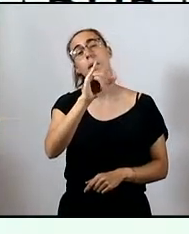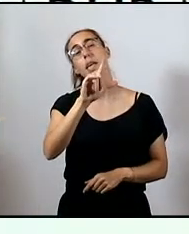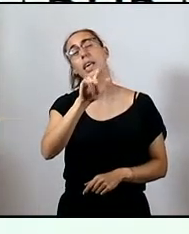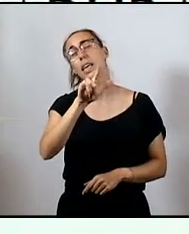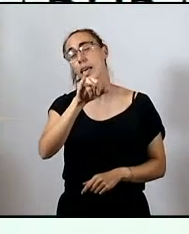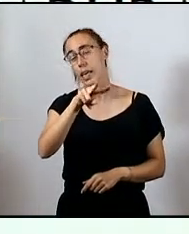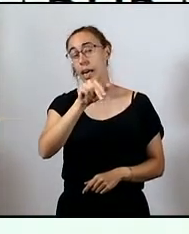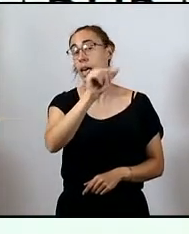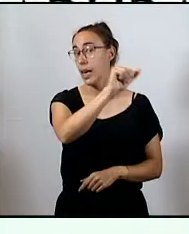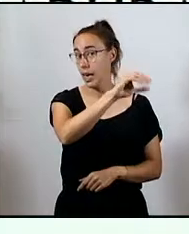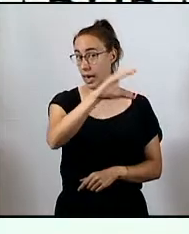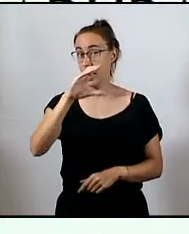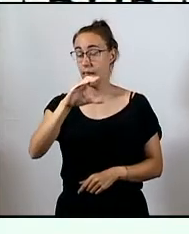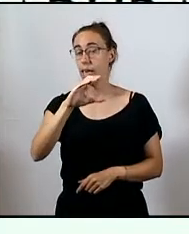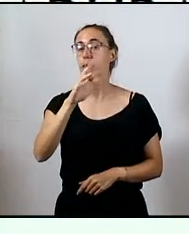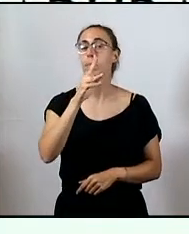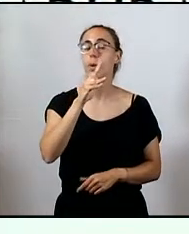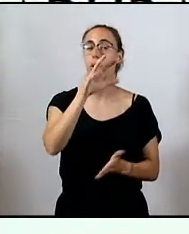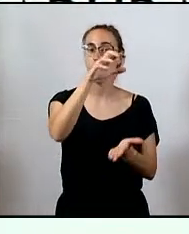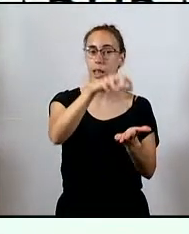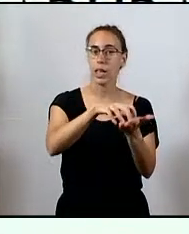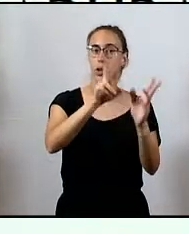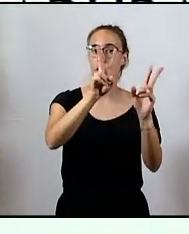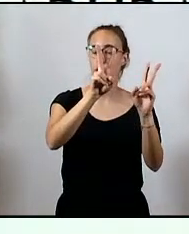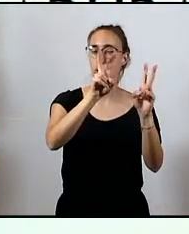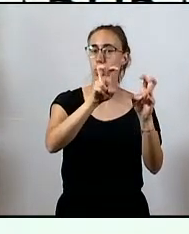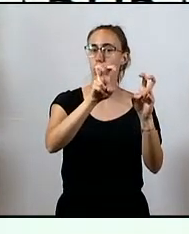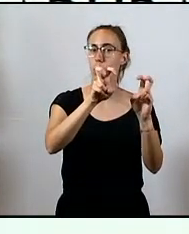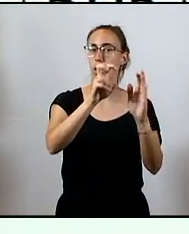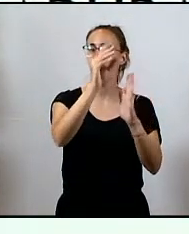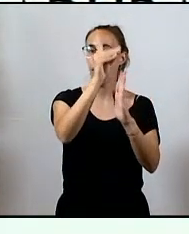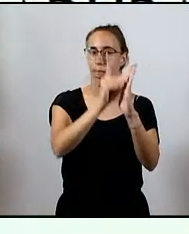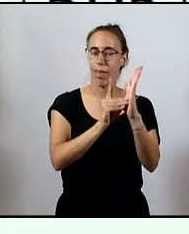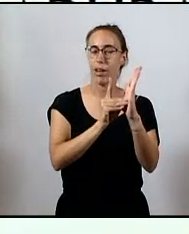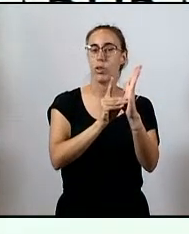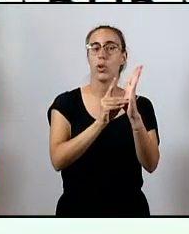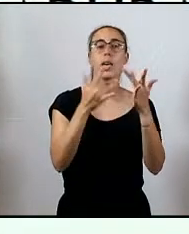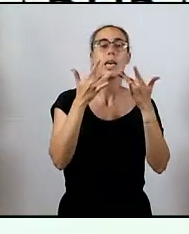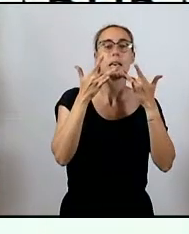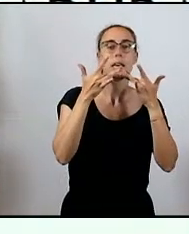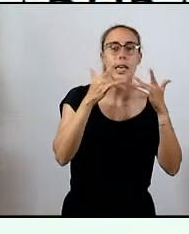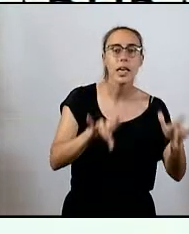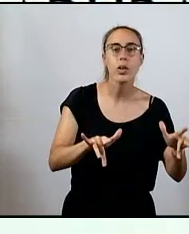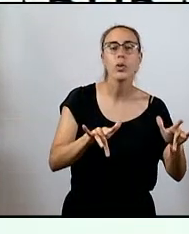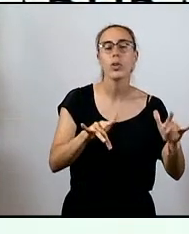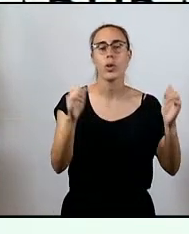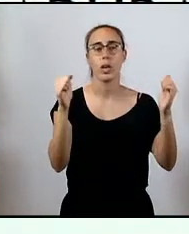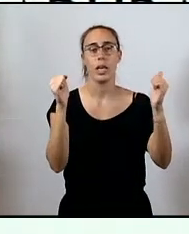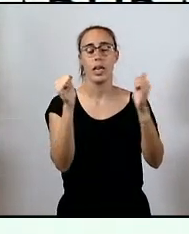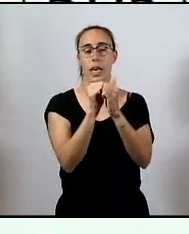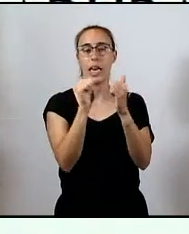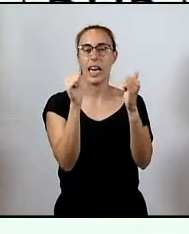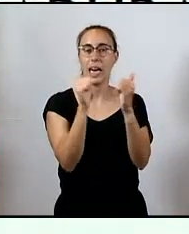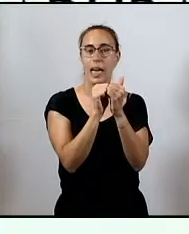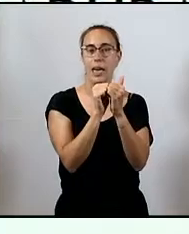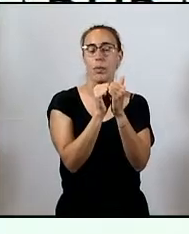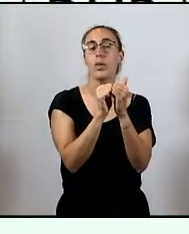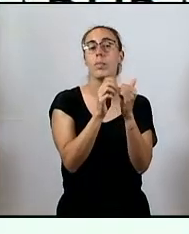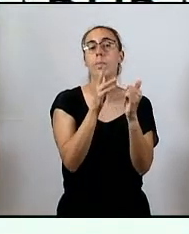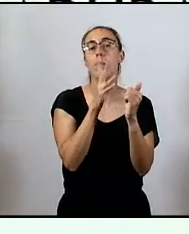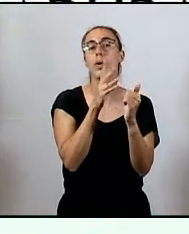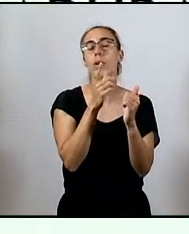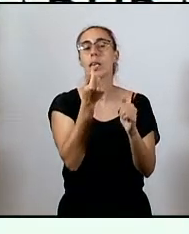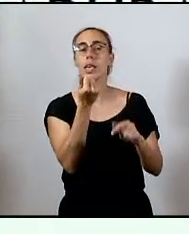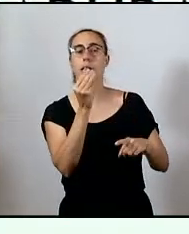Cáceres contempla la creación de un nuevo centro de datos neutro en carbono de última generación con una inversión de